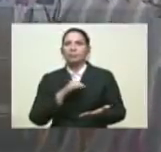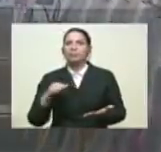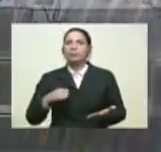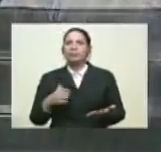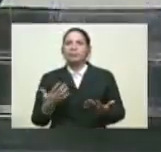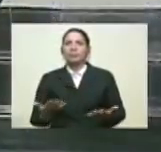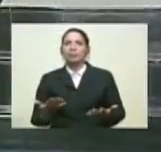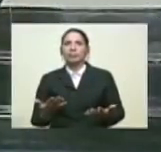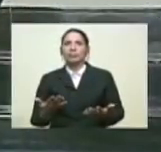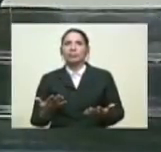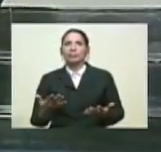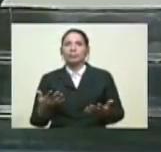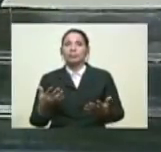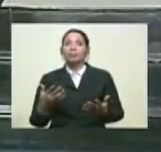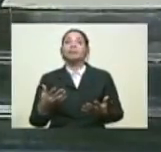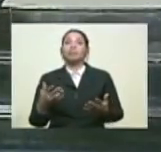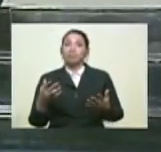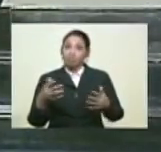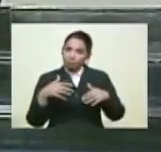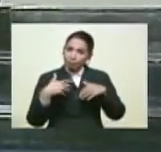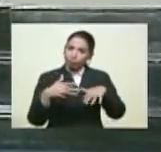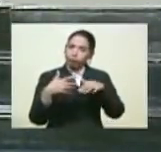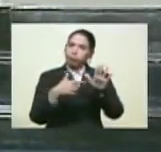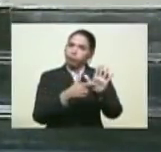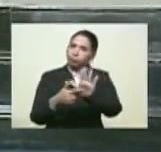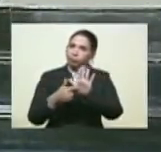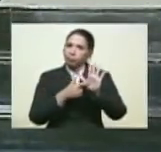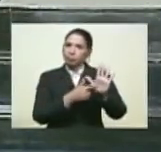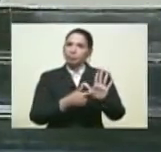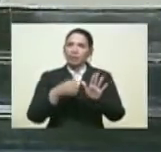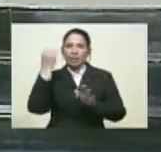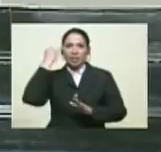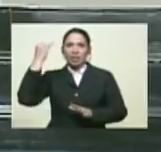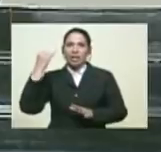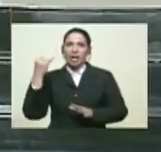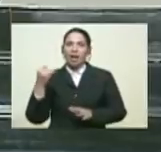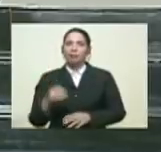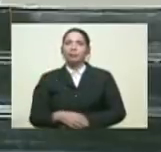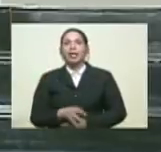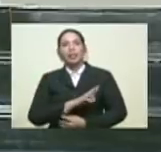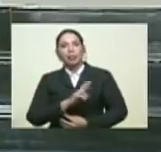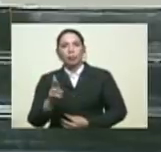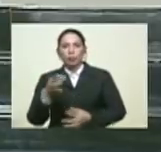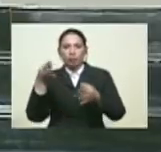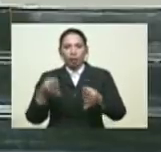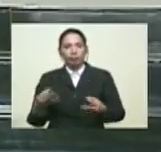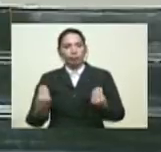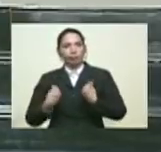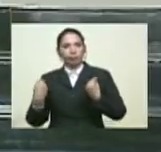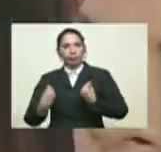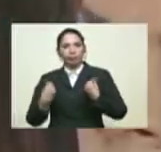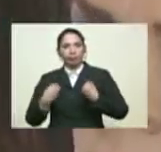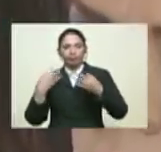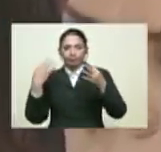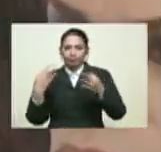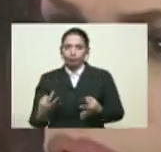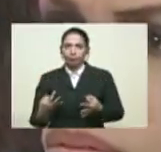una proclama, una idea, un ejército, una república viva, consolidada,